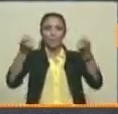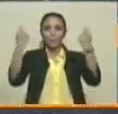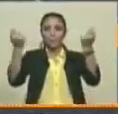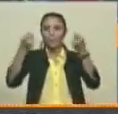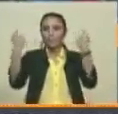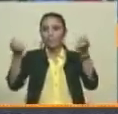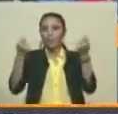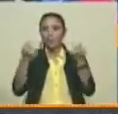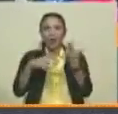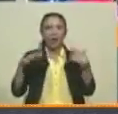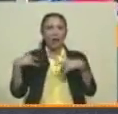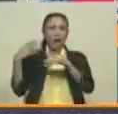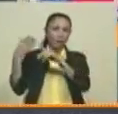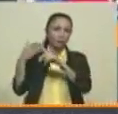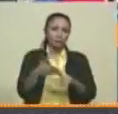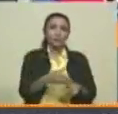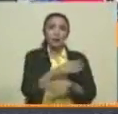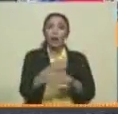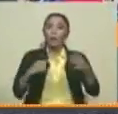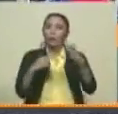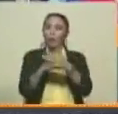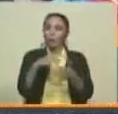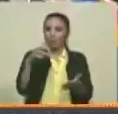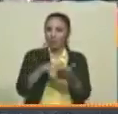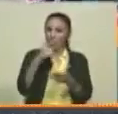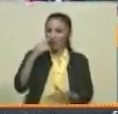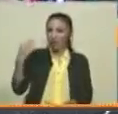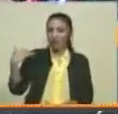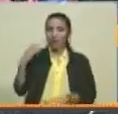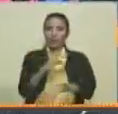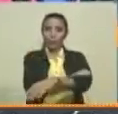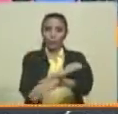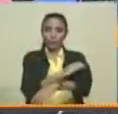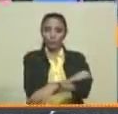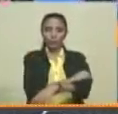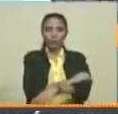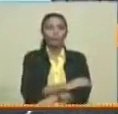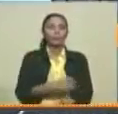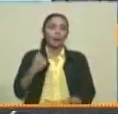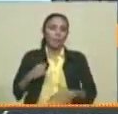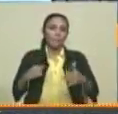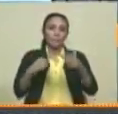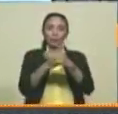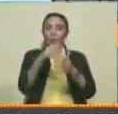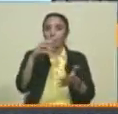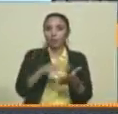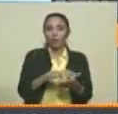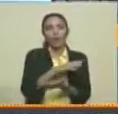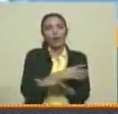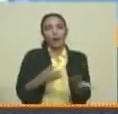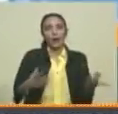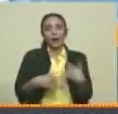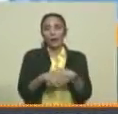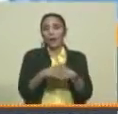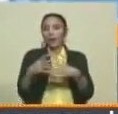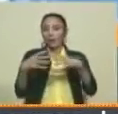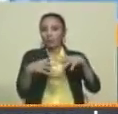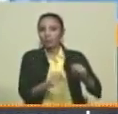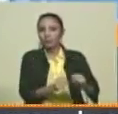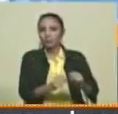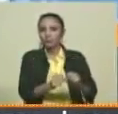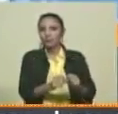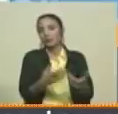a derrotar el golpe de Estado oligárquico, militar, de derecha, proimperialista.